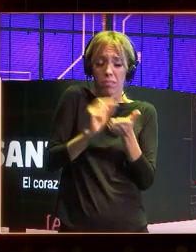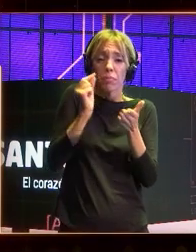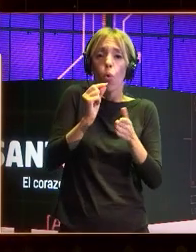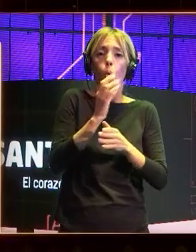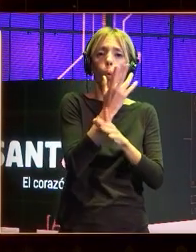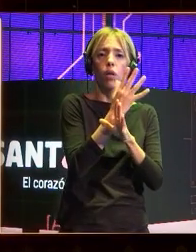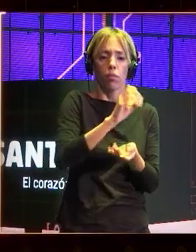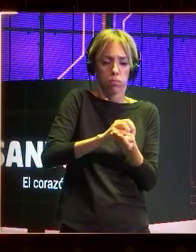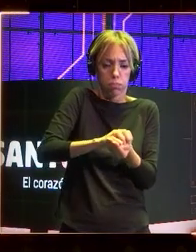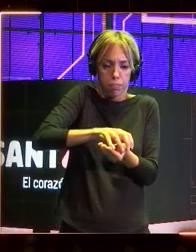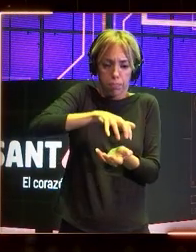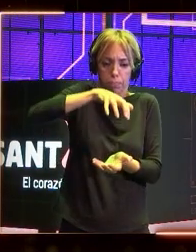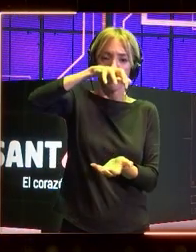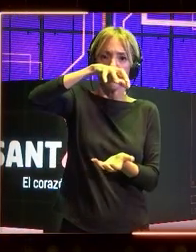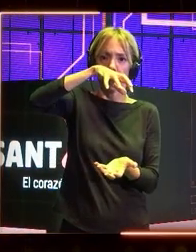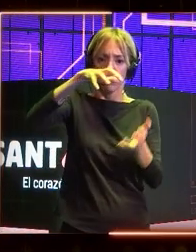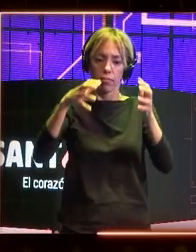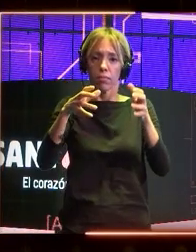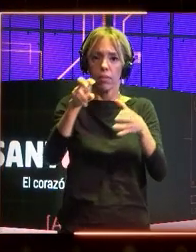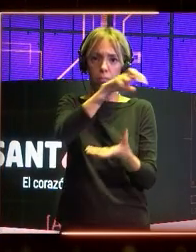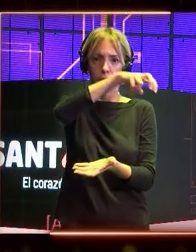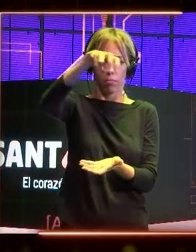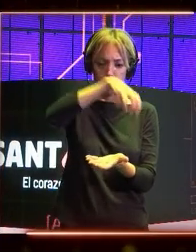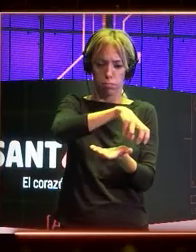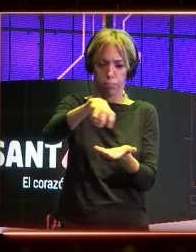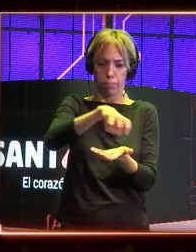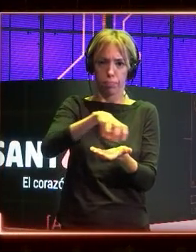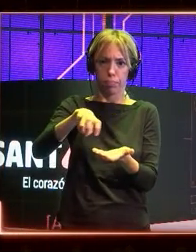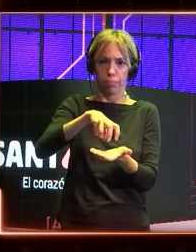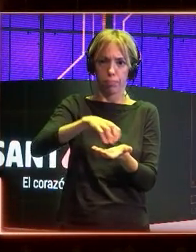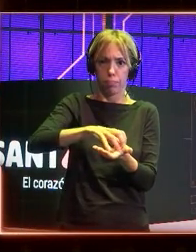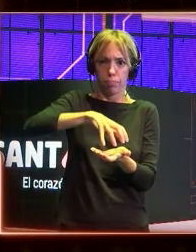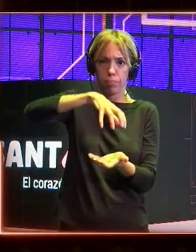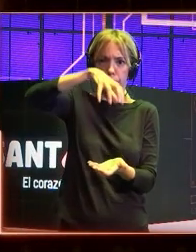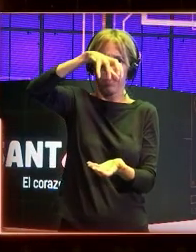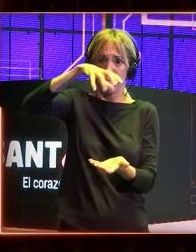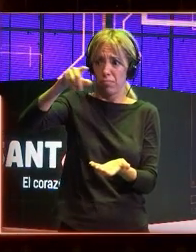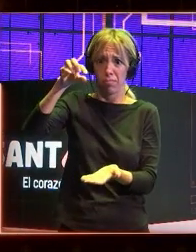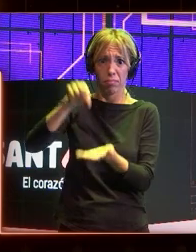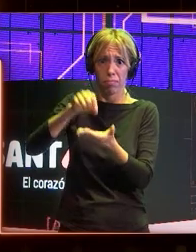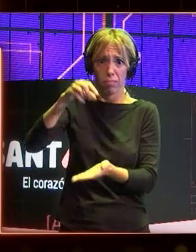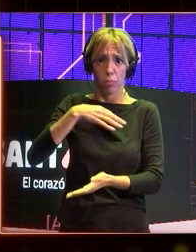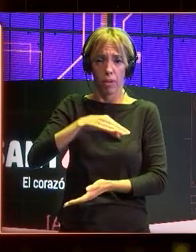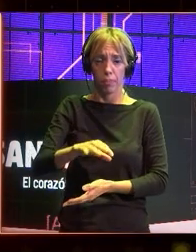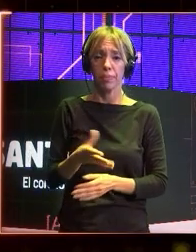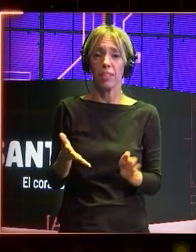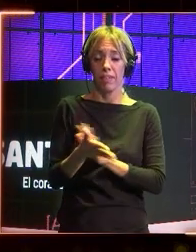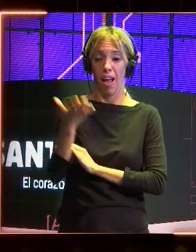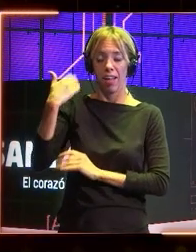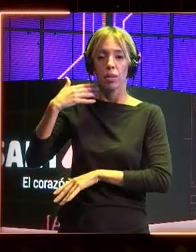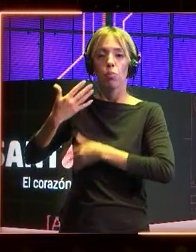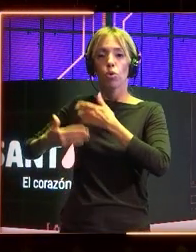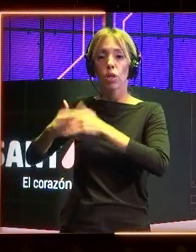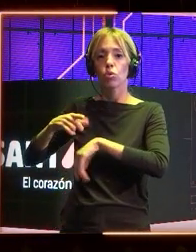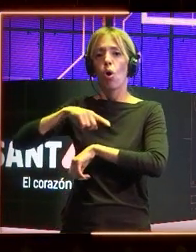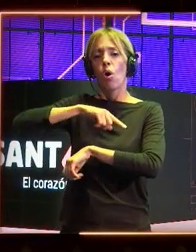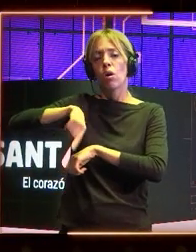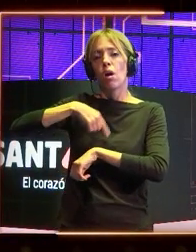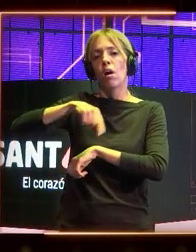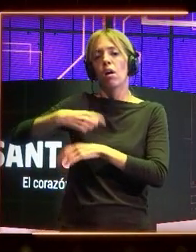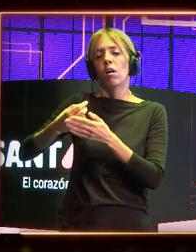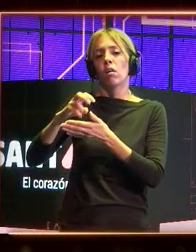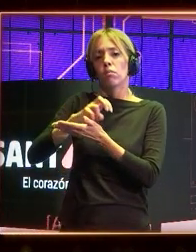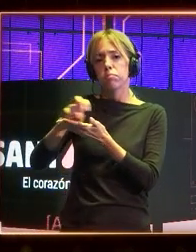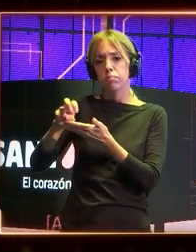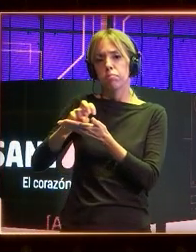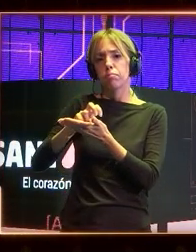juguete tridimensional que ahora podría imprimir en una impresora 3D os dais cuenta como los procesos que antes podían llevar horas días